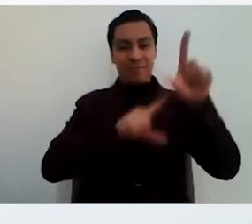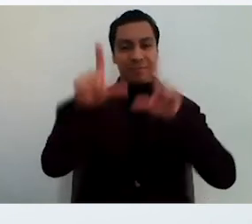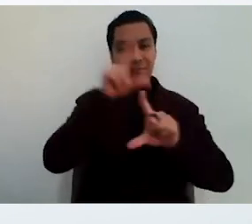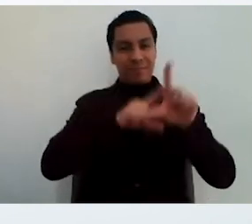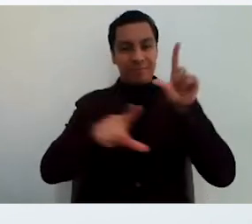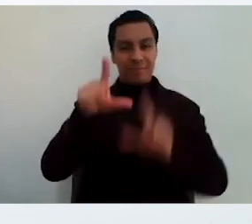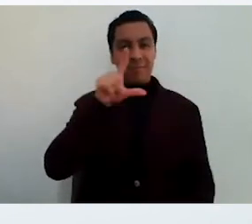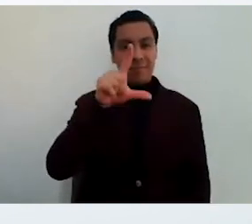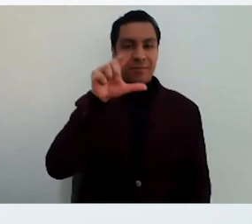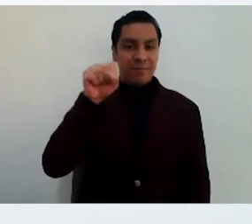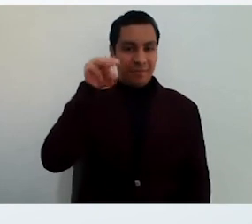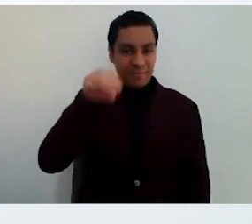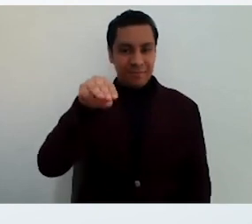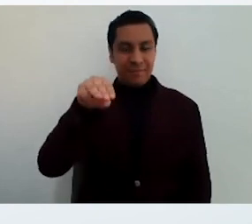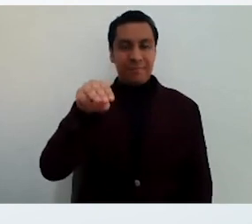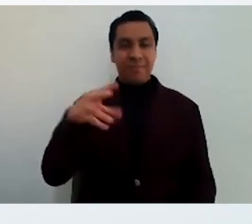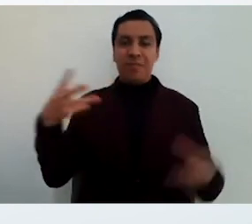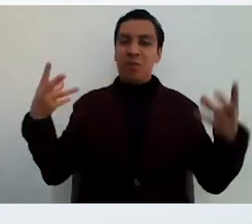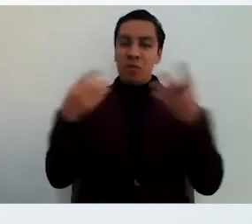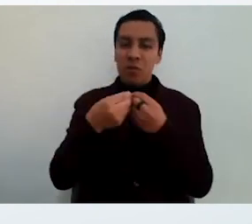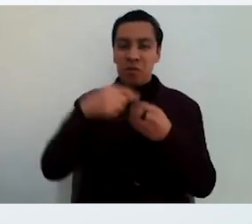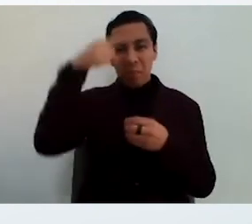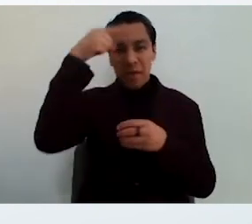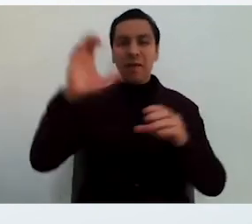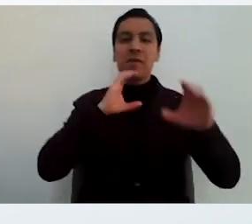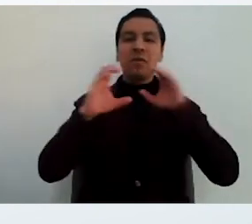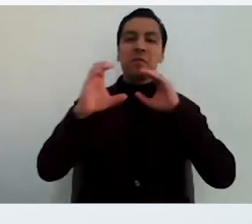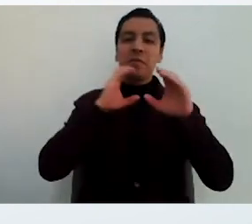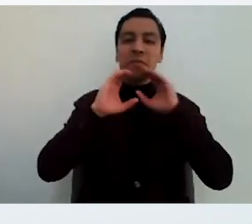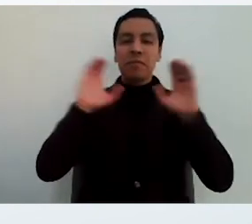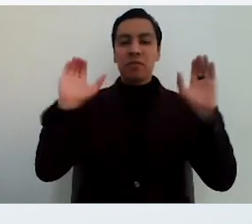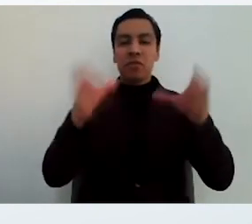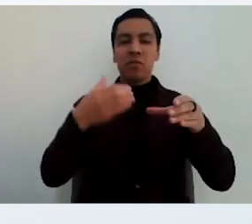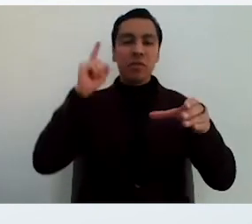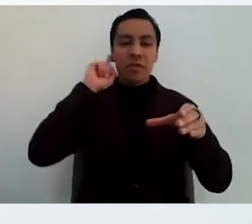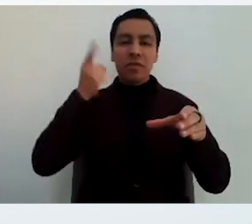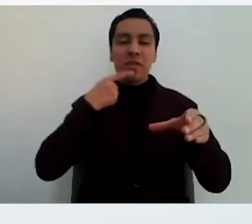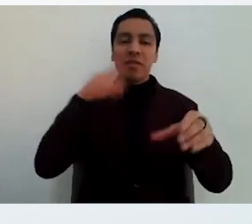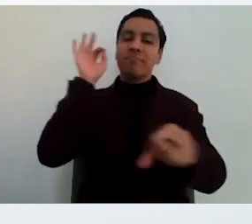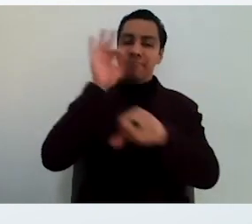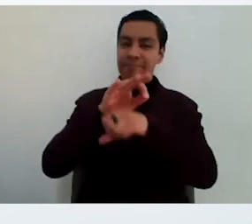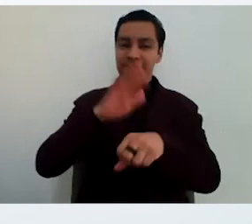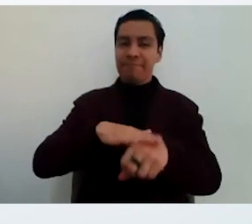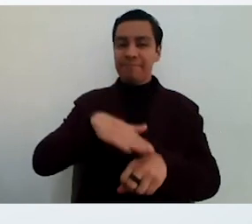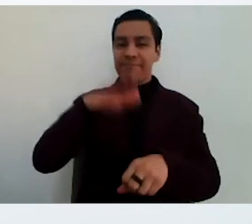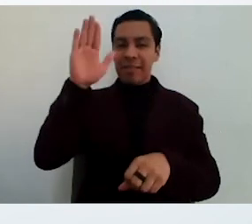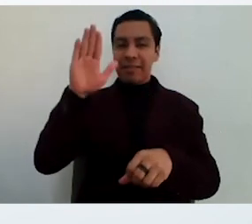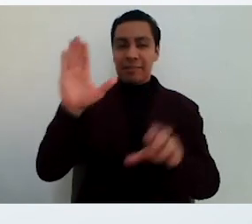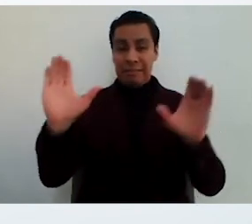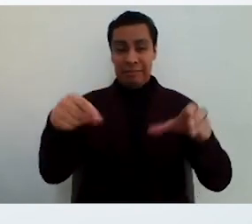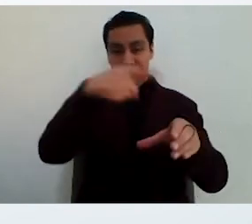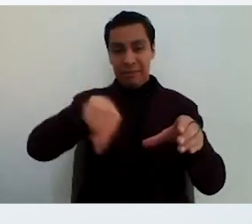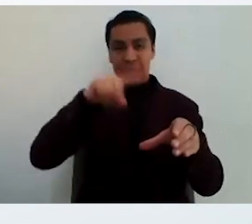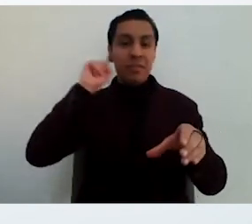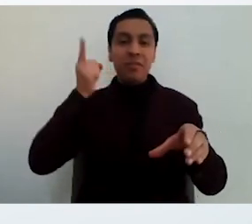lenguaje de señas mexicana, que ha sido muy fructífera, porque hemos podido llegar de esta manera